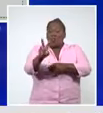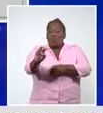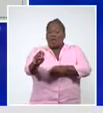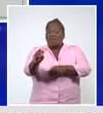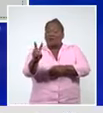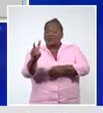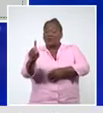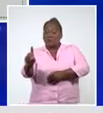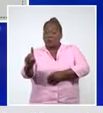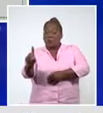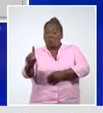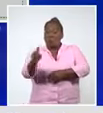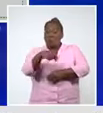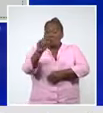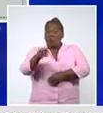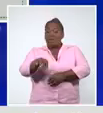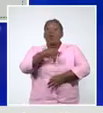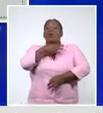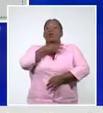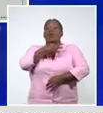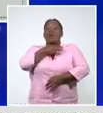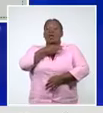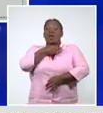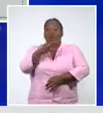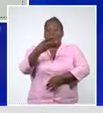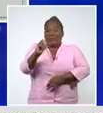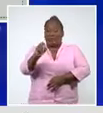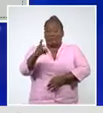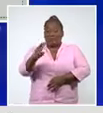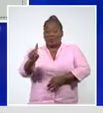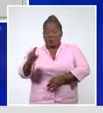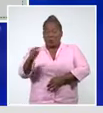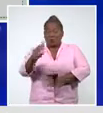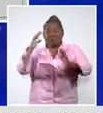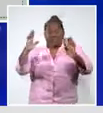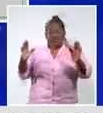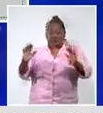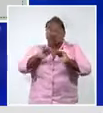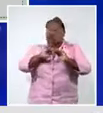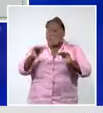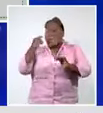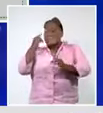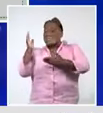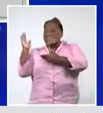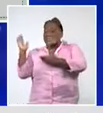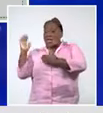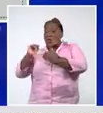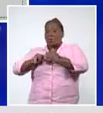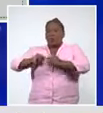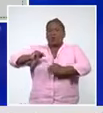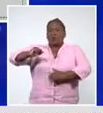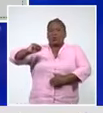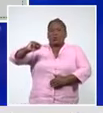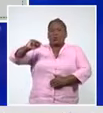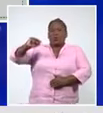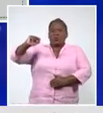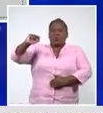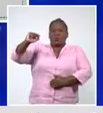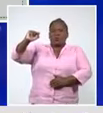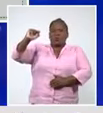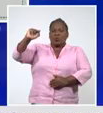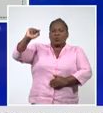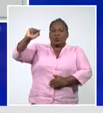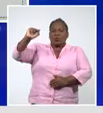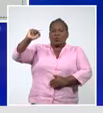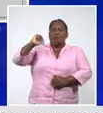desde el 1 de enero del 2021, ya empezaron todos esos picos que se ven ahí, en los que como es todavía